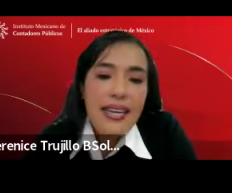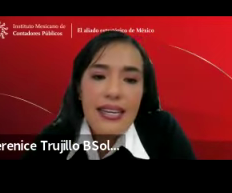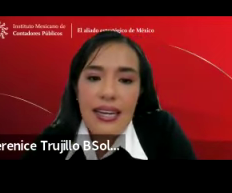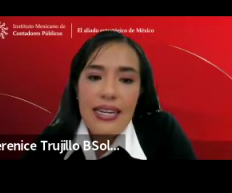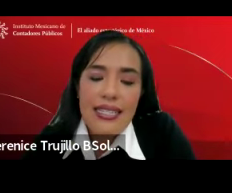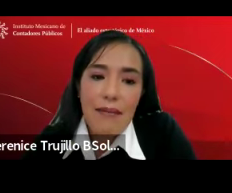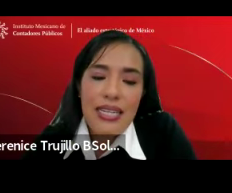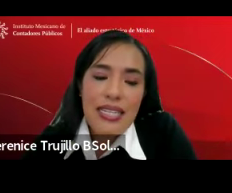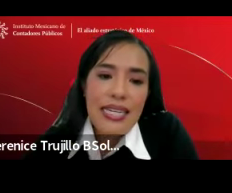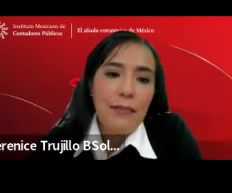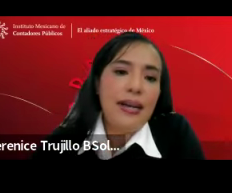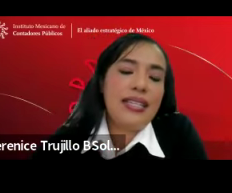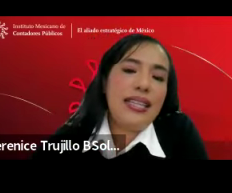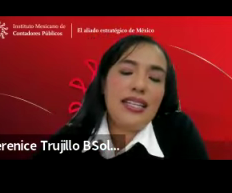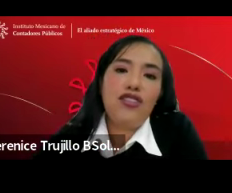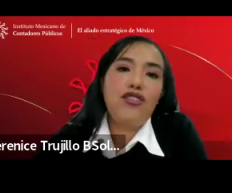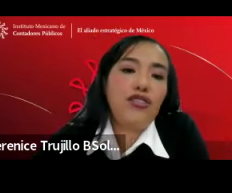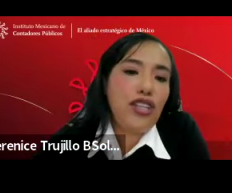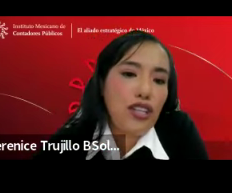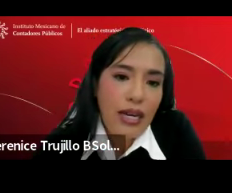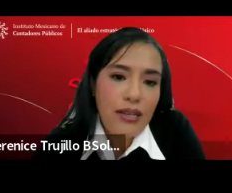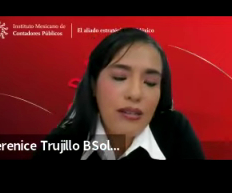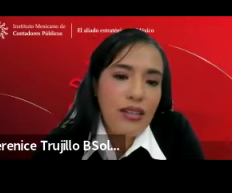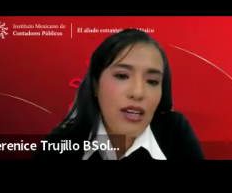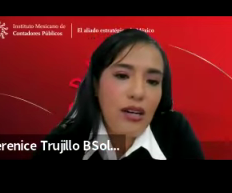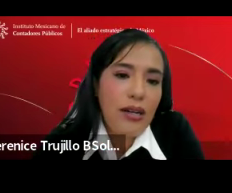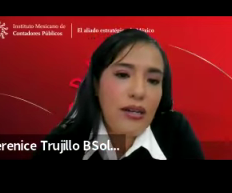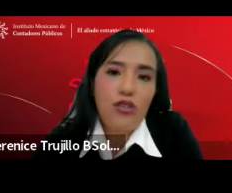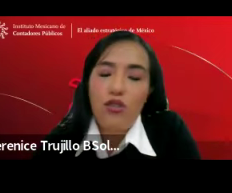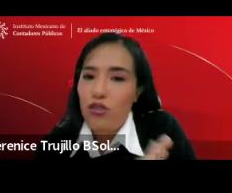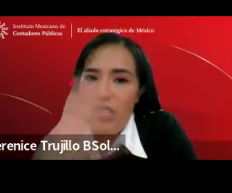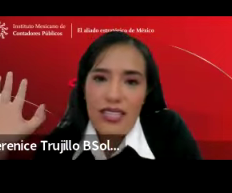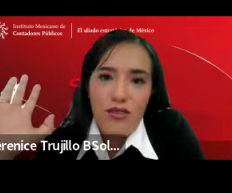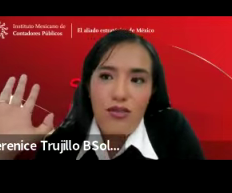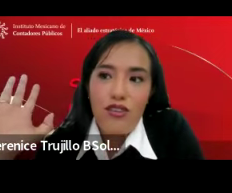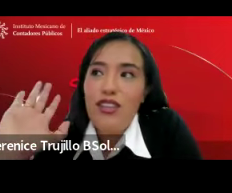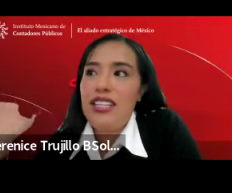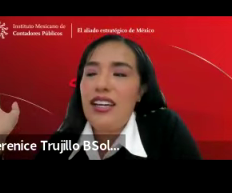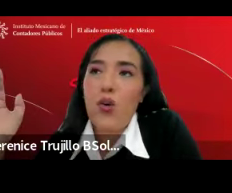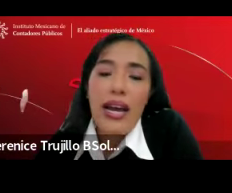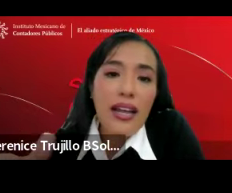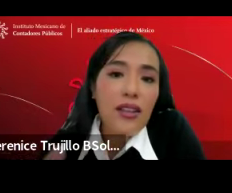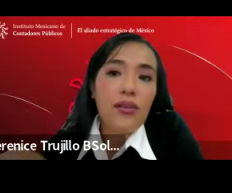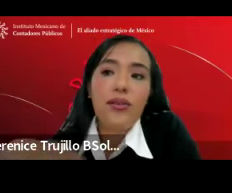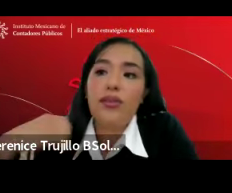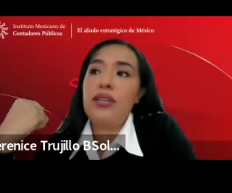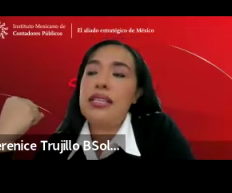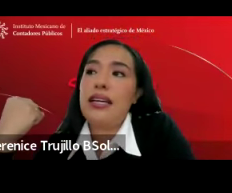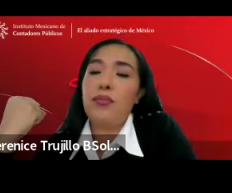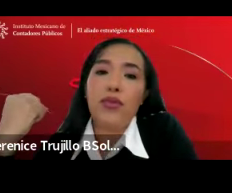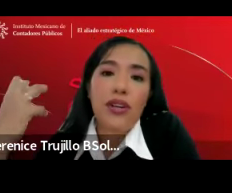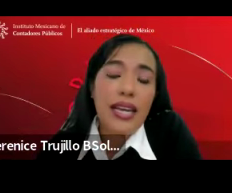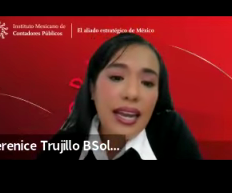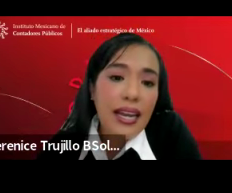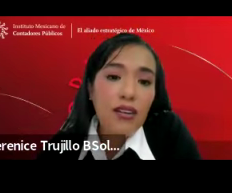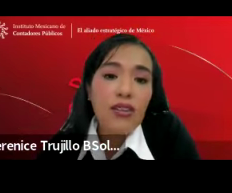La ley establece capacitación continua. Solo dice eso. No dice cuándo, no